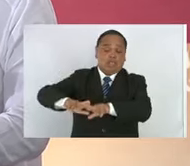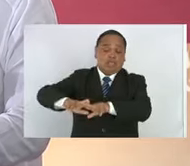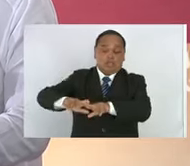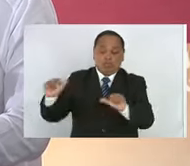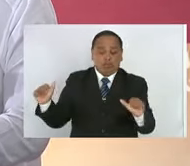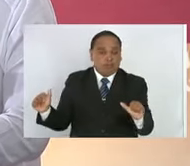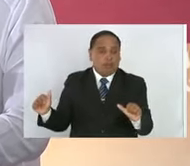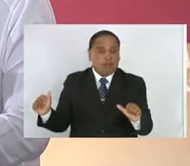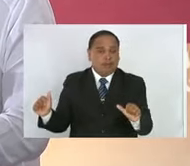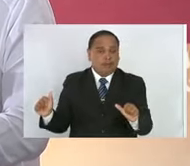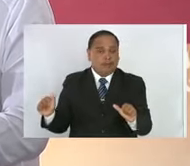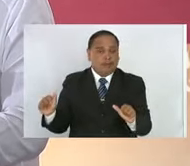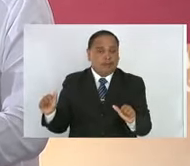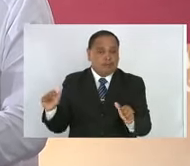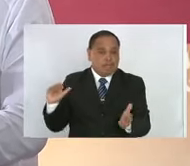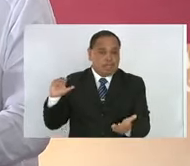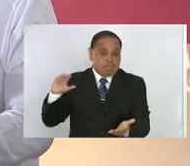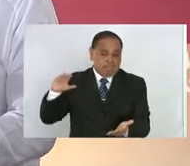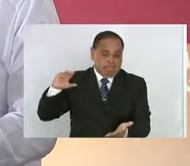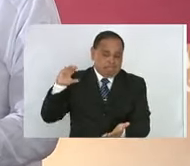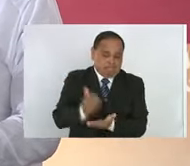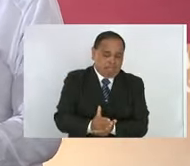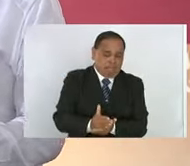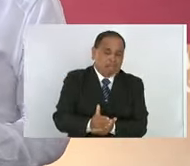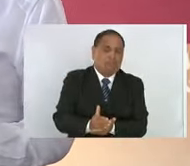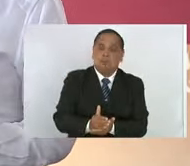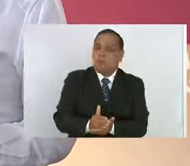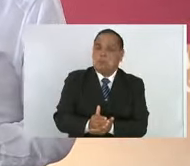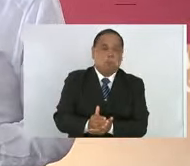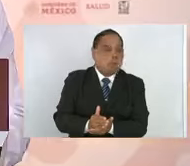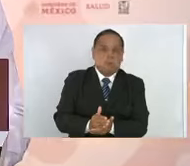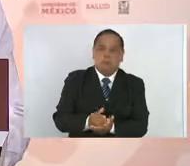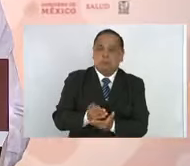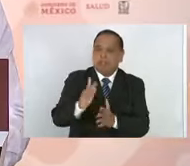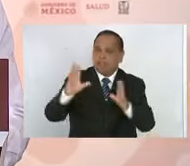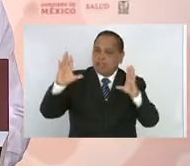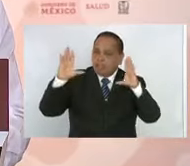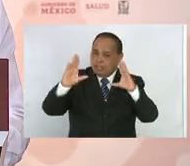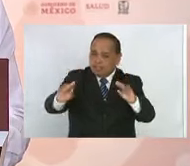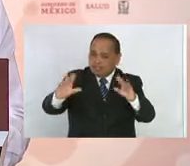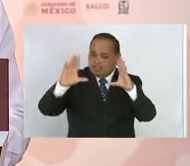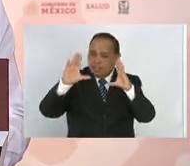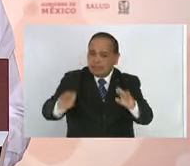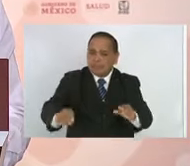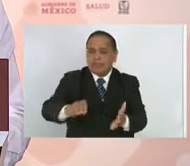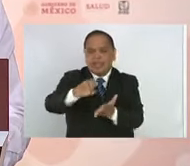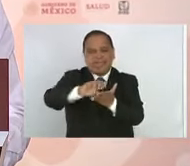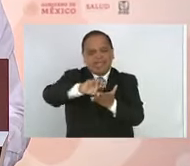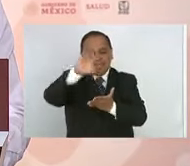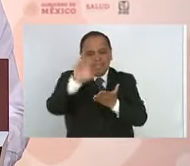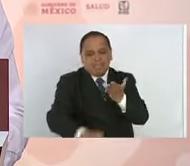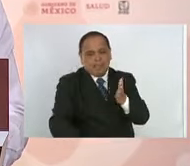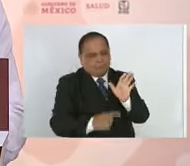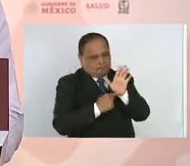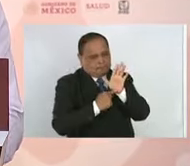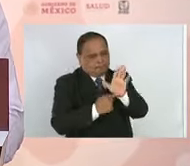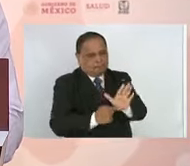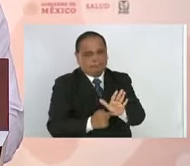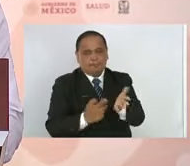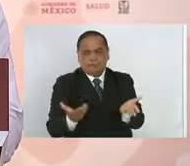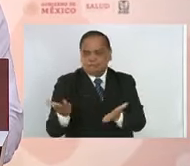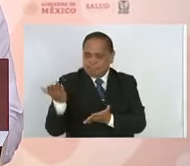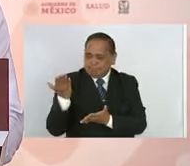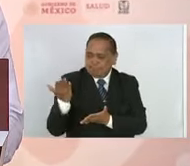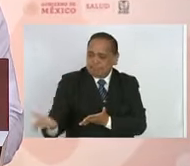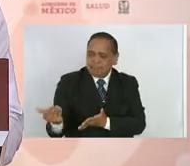contrarrestar la enseñanza, el ejemplo de solidaridad,